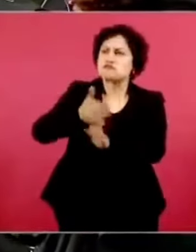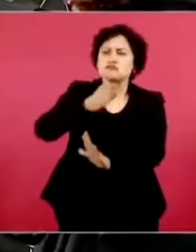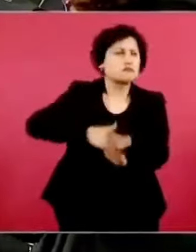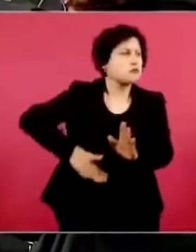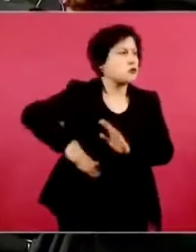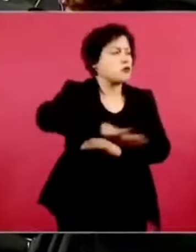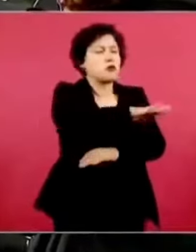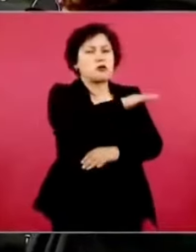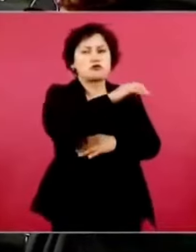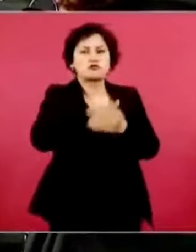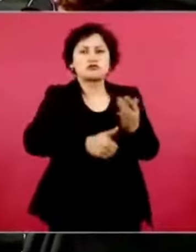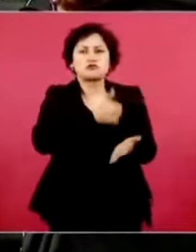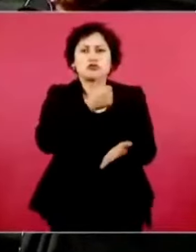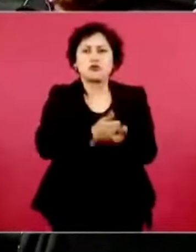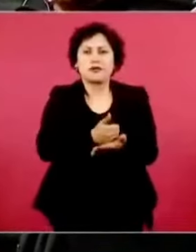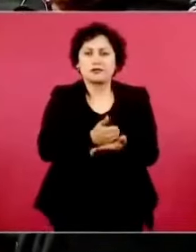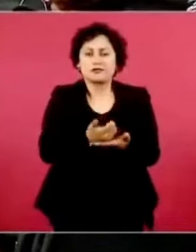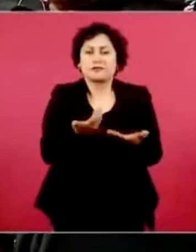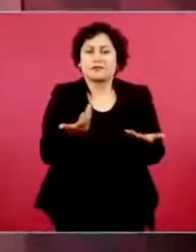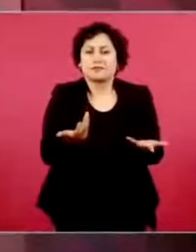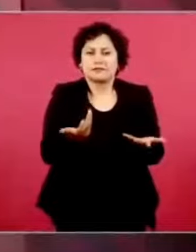El tequio.